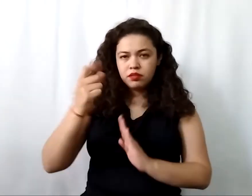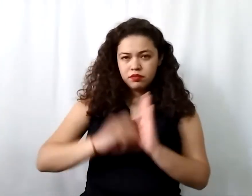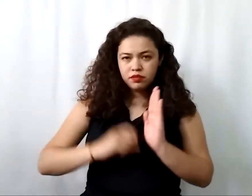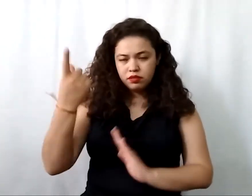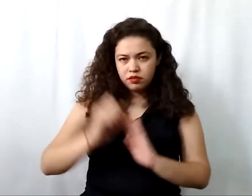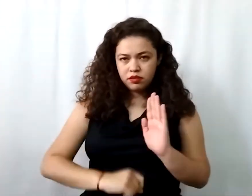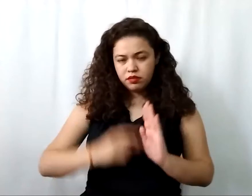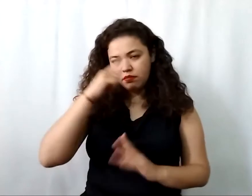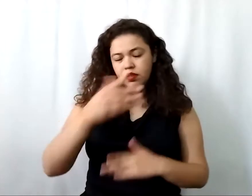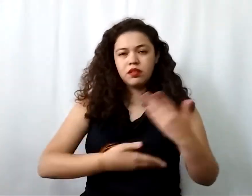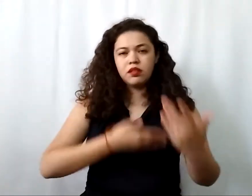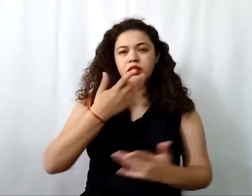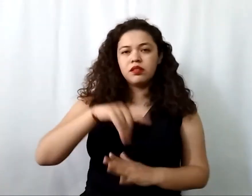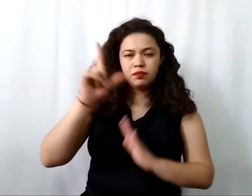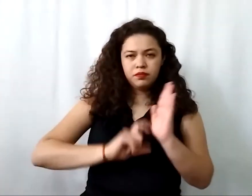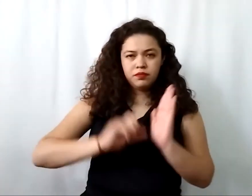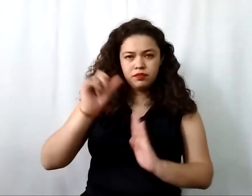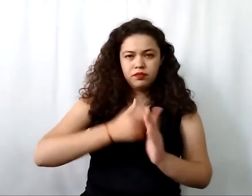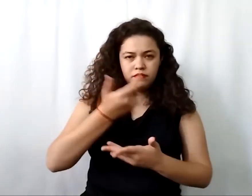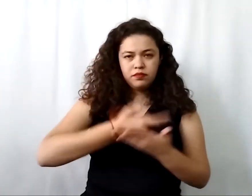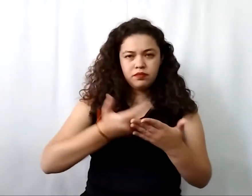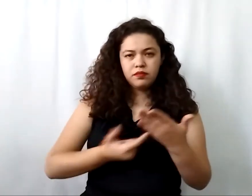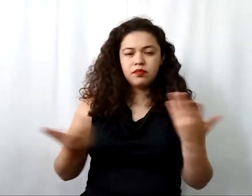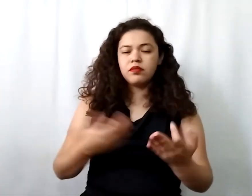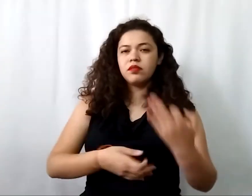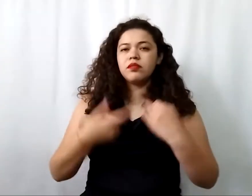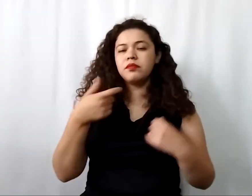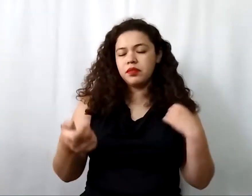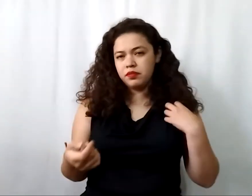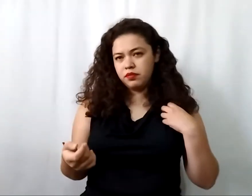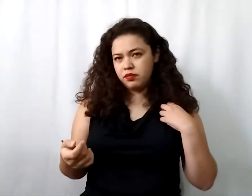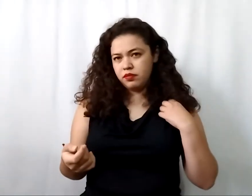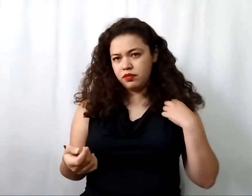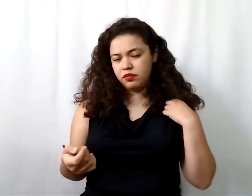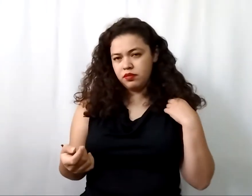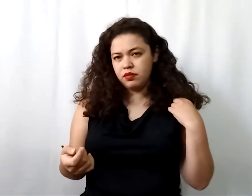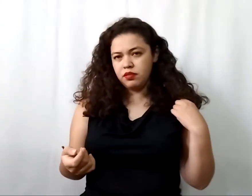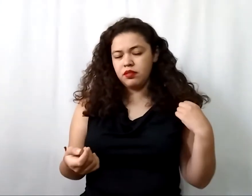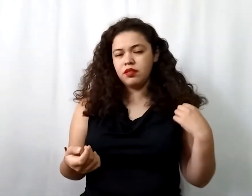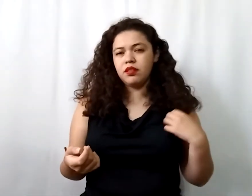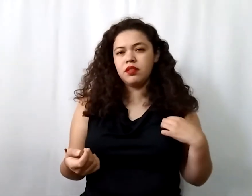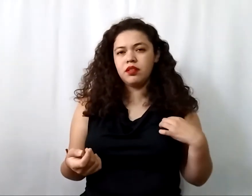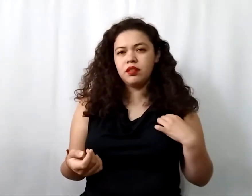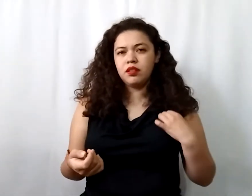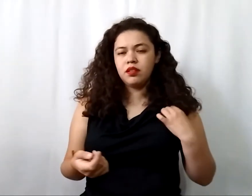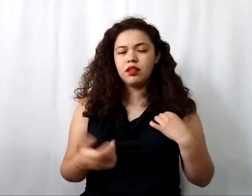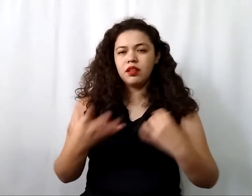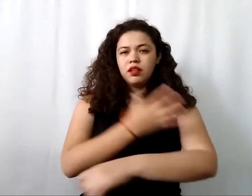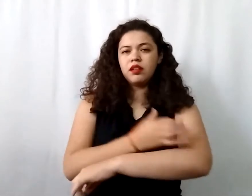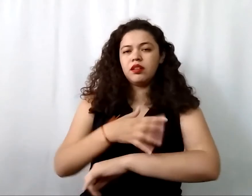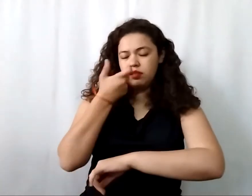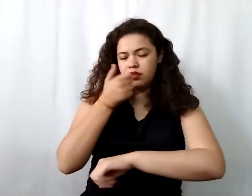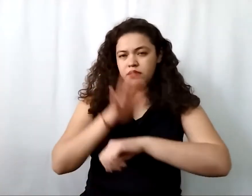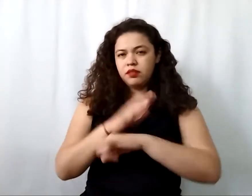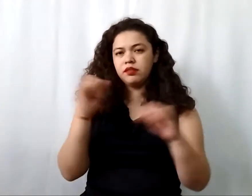todos los servicios de contabilidad, todo, ¿no? Y ese contador pues responde inmediatamente a la coordinadora de administración